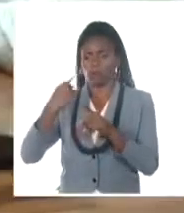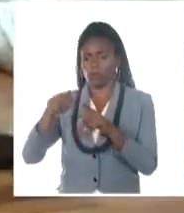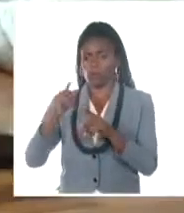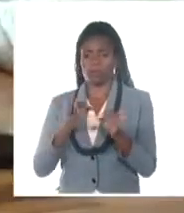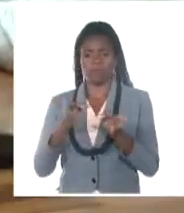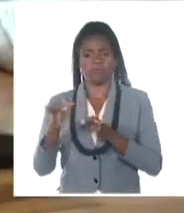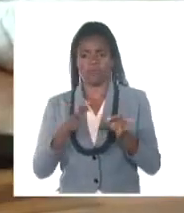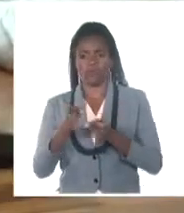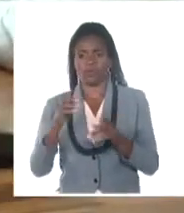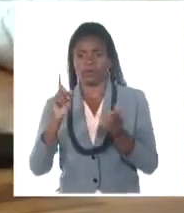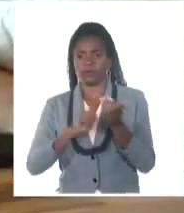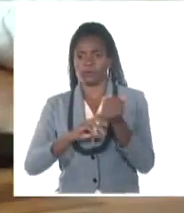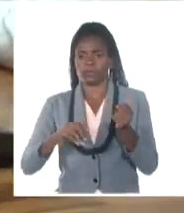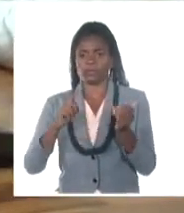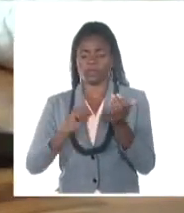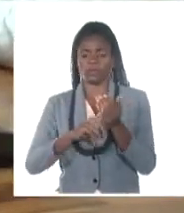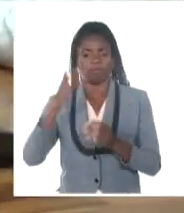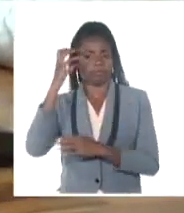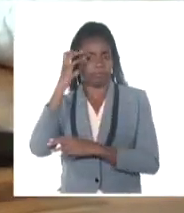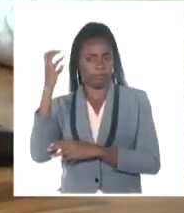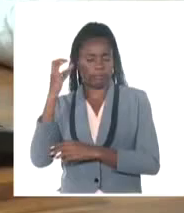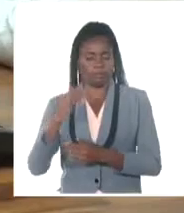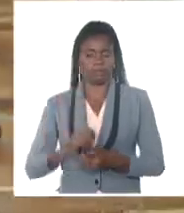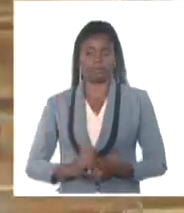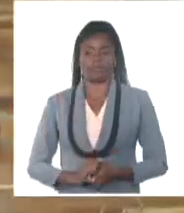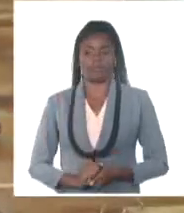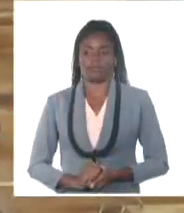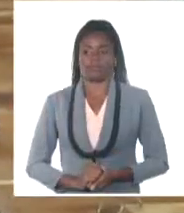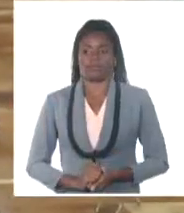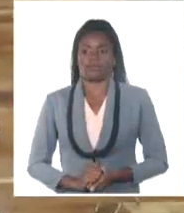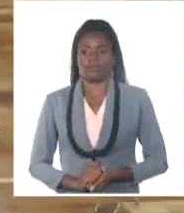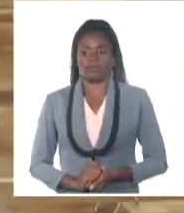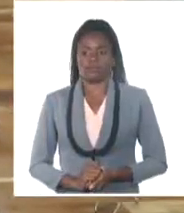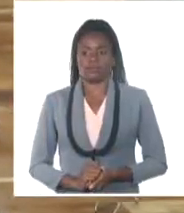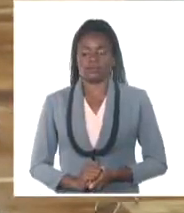funcionarios del partido y el gobierno. Héctor Martínez, Sistema Informativo de la Televisión Cubana.